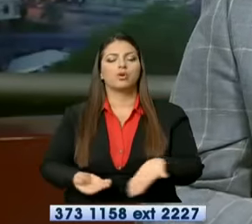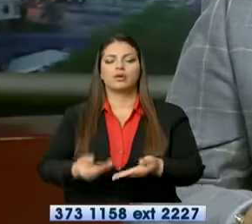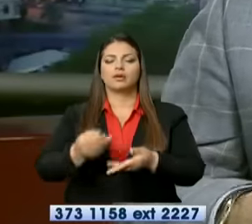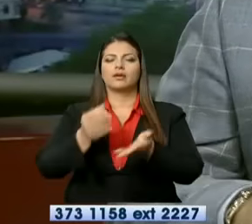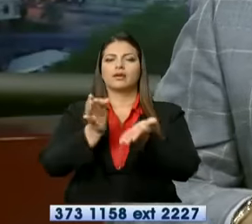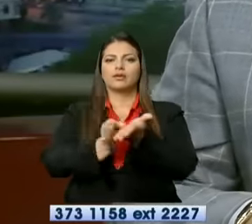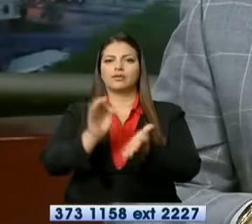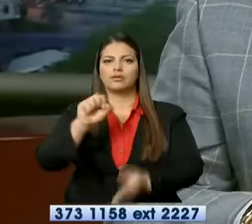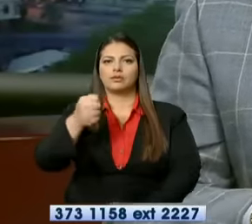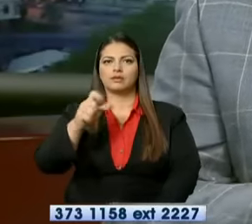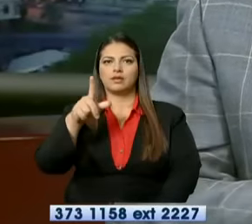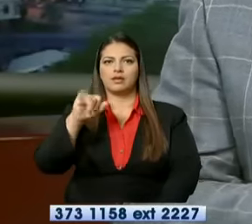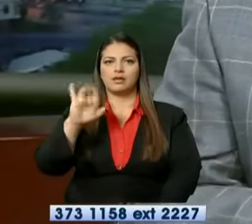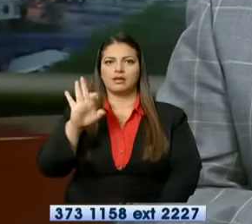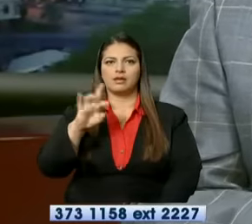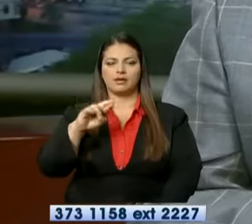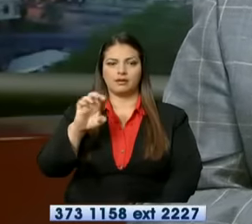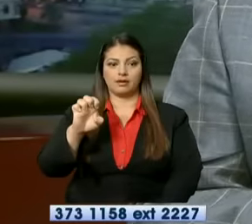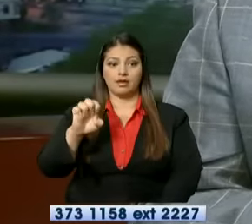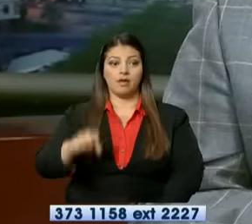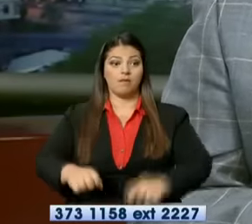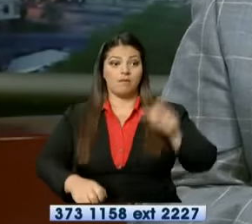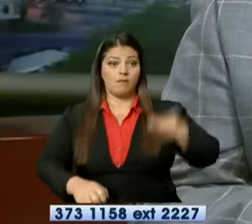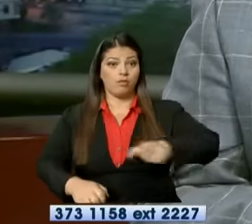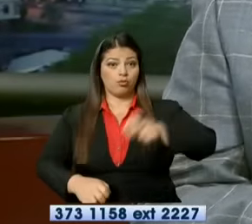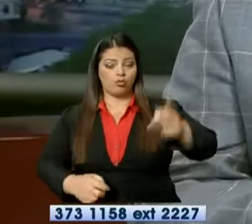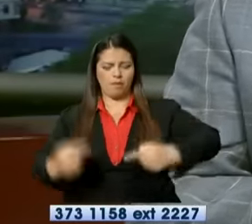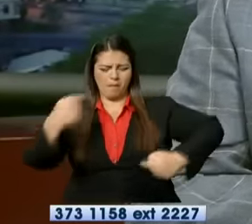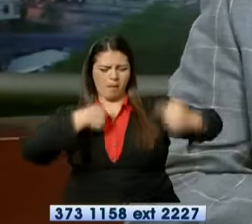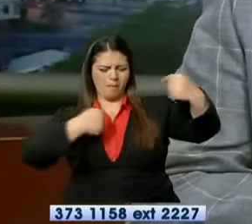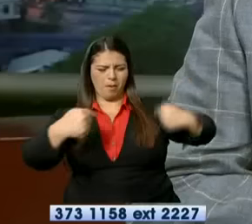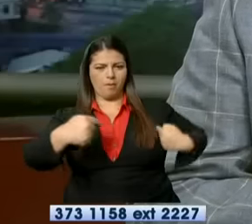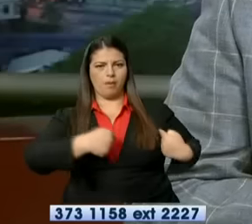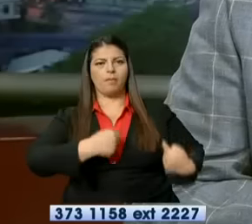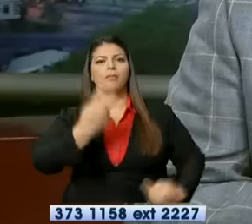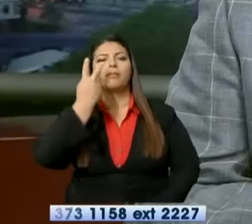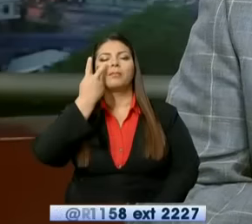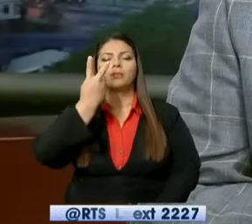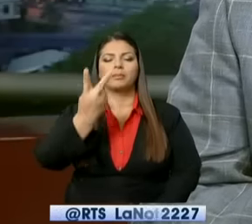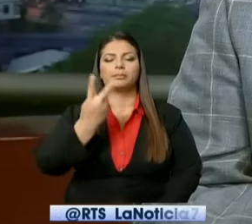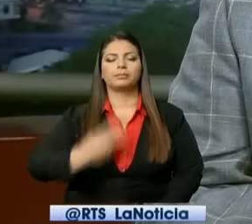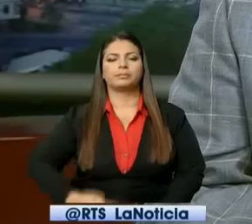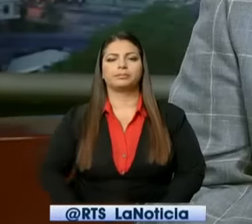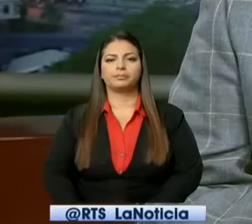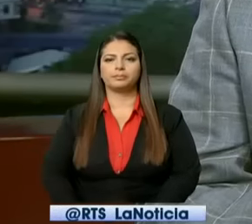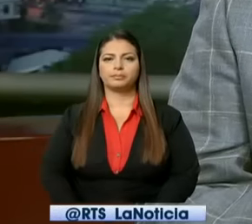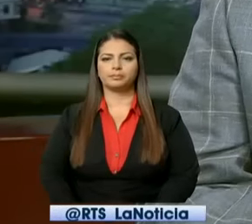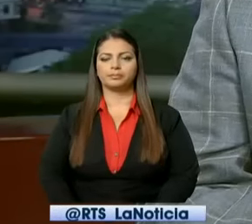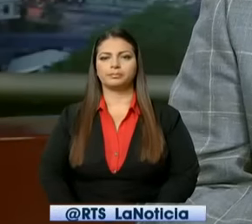balacera, dos personas más resultaron heridas. Veamos el desenlace de esta información.